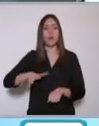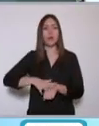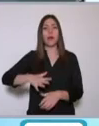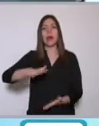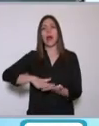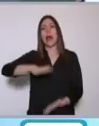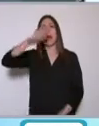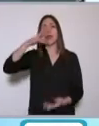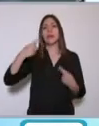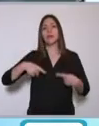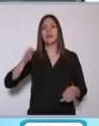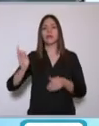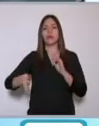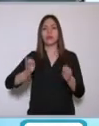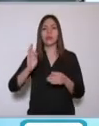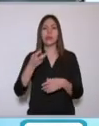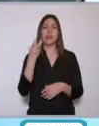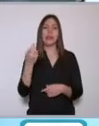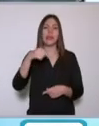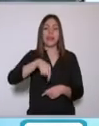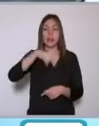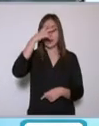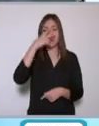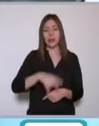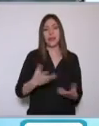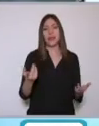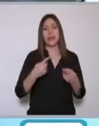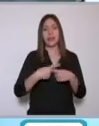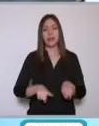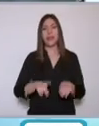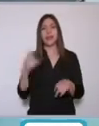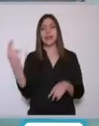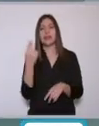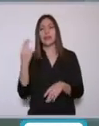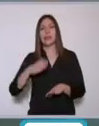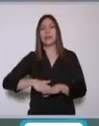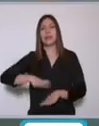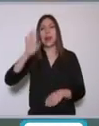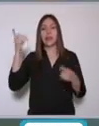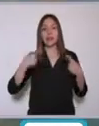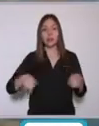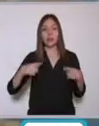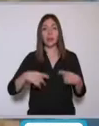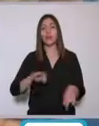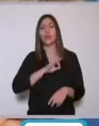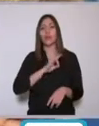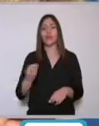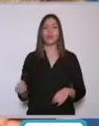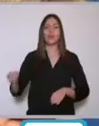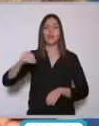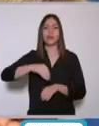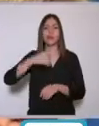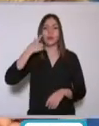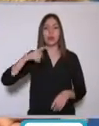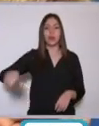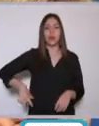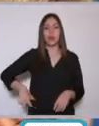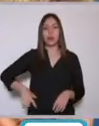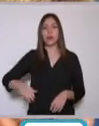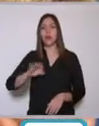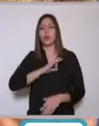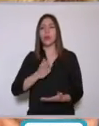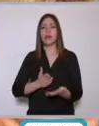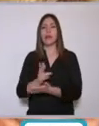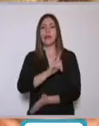cual en un parlamento es distinto a nuestro sistema, en el cual necesitas tener cierta mayoría para poder estar gobernando y sobre todo para poder pasar leyes y